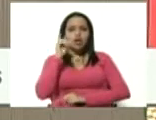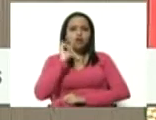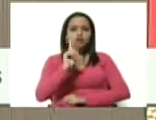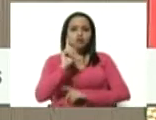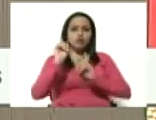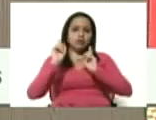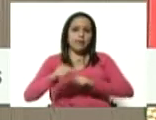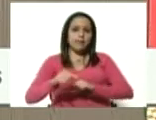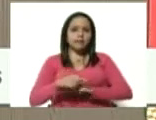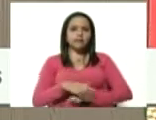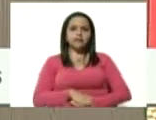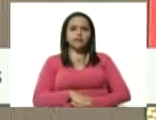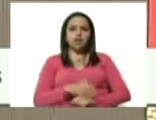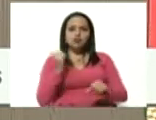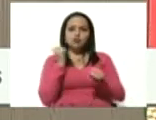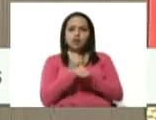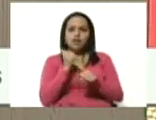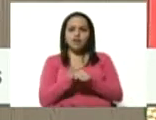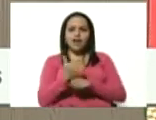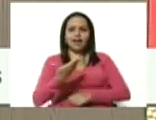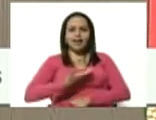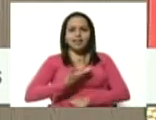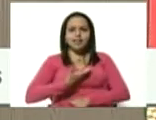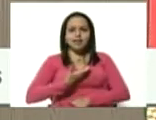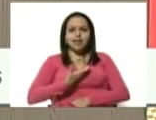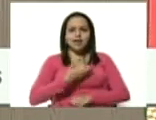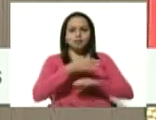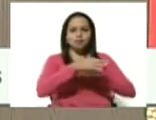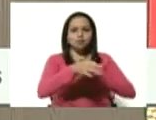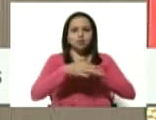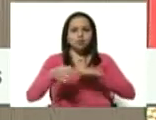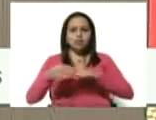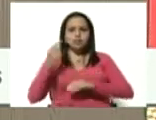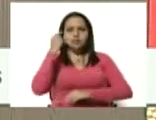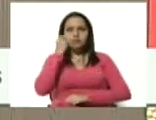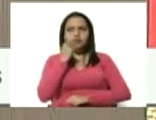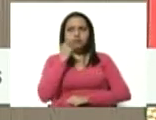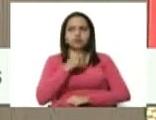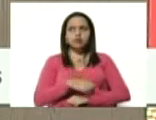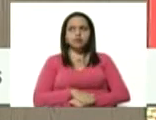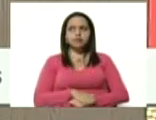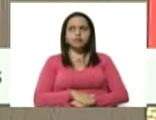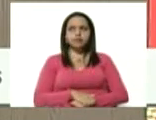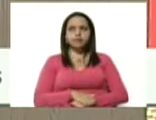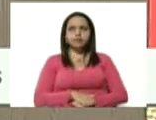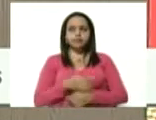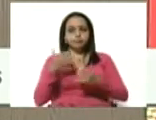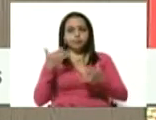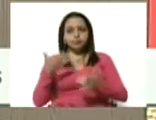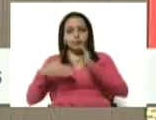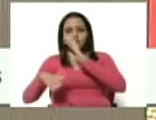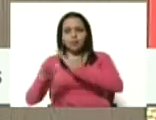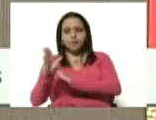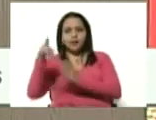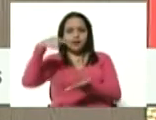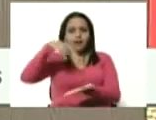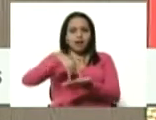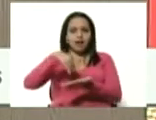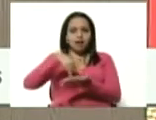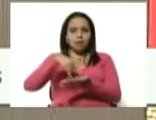también de un trabajador de la alcaldía del municipio Sucre. De allí nos vamos al estado Carabobo, que